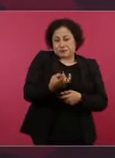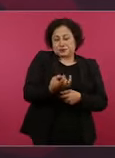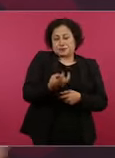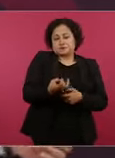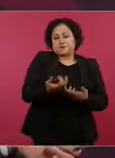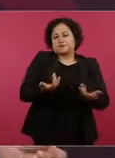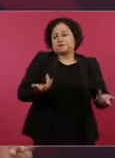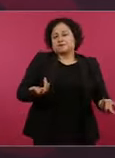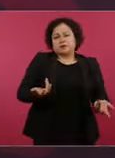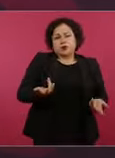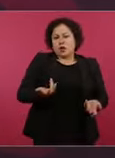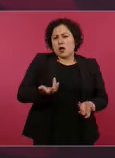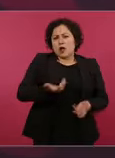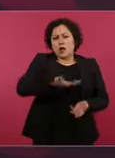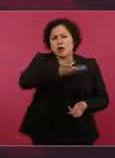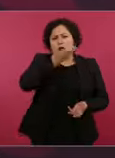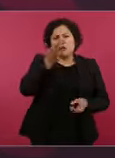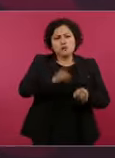común cuando uno